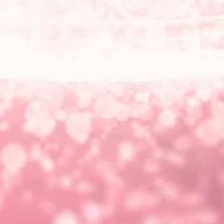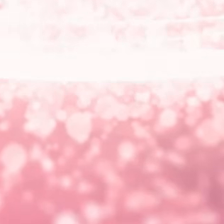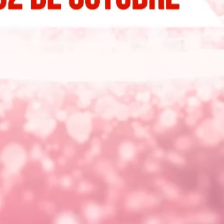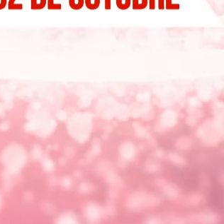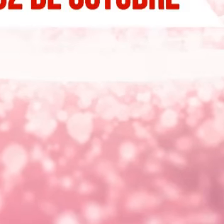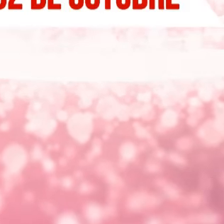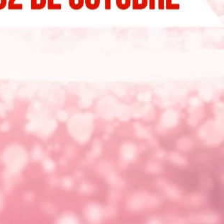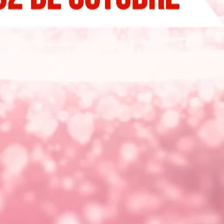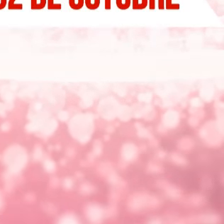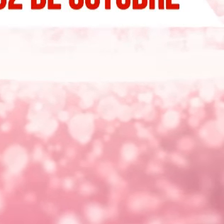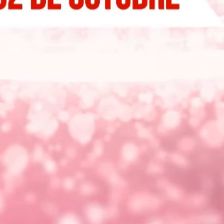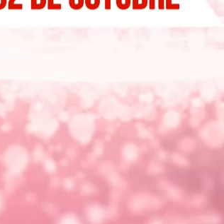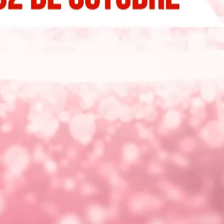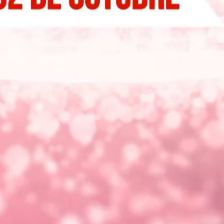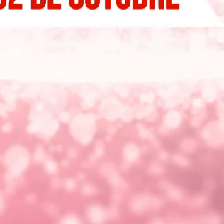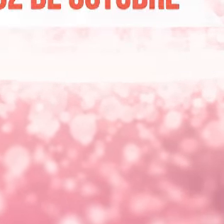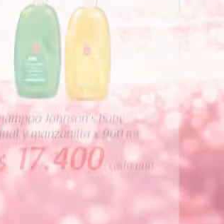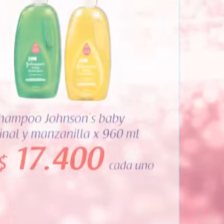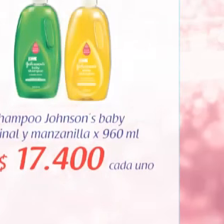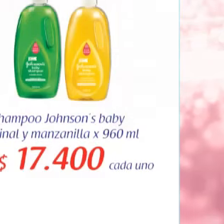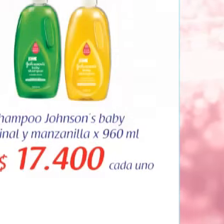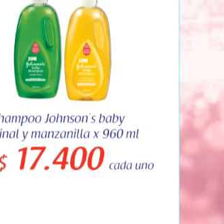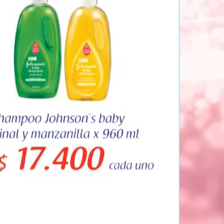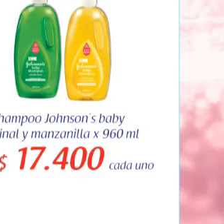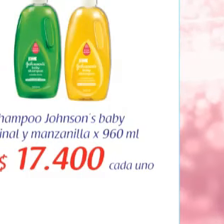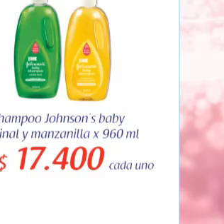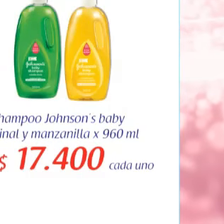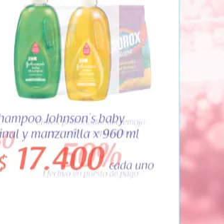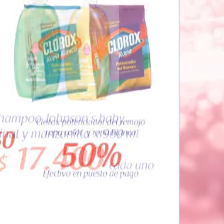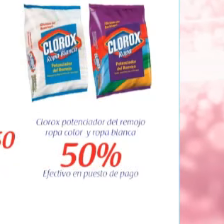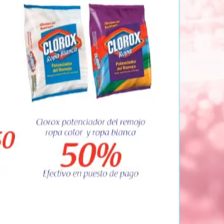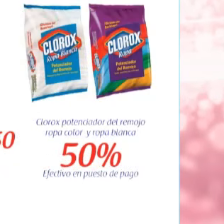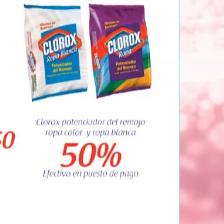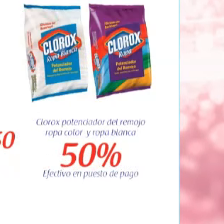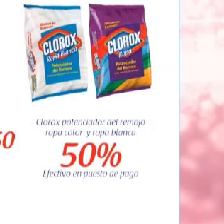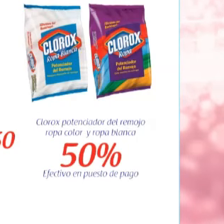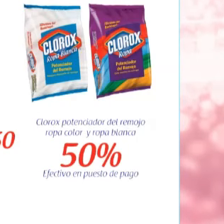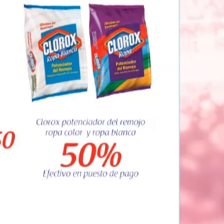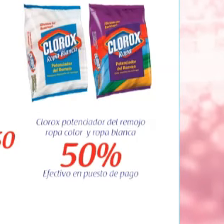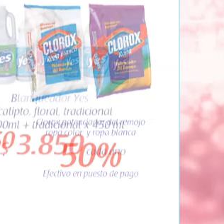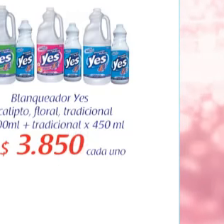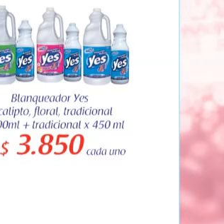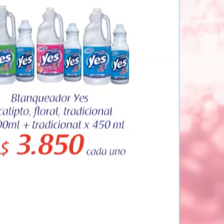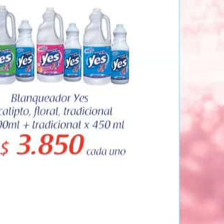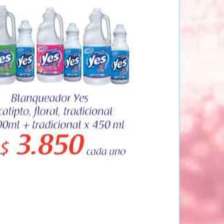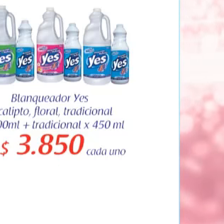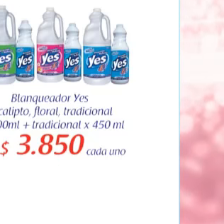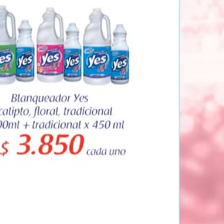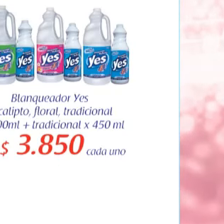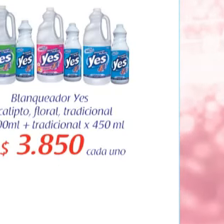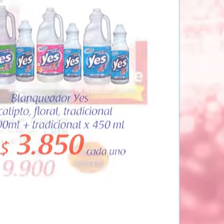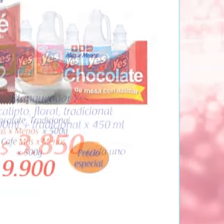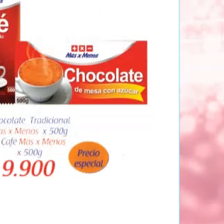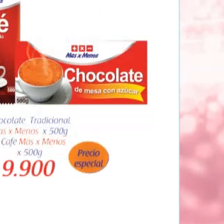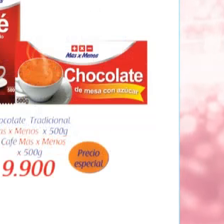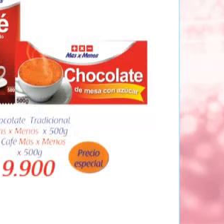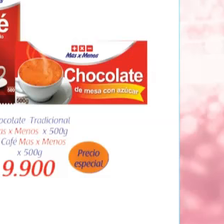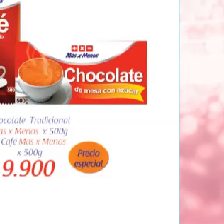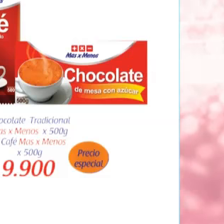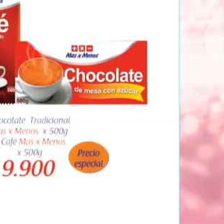Del 17 de septiembre al 2 de octubre. Descuentos, ofertas y promociones en todo el supermercado. Llegaron las